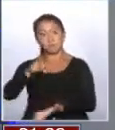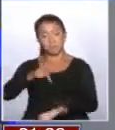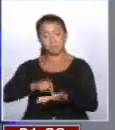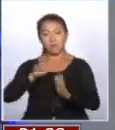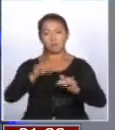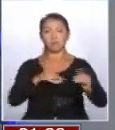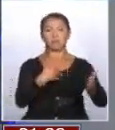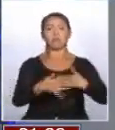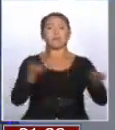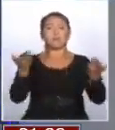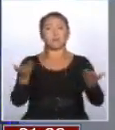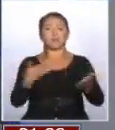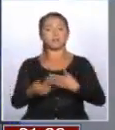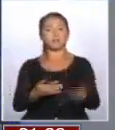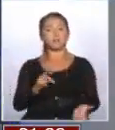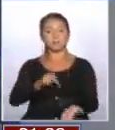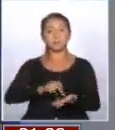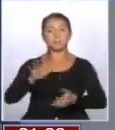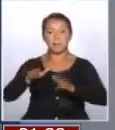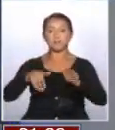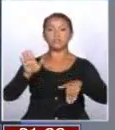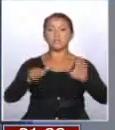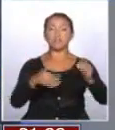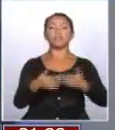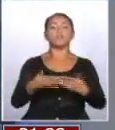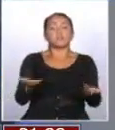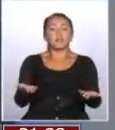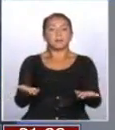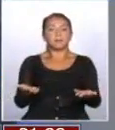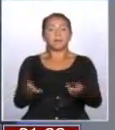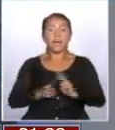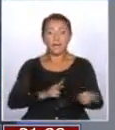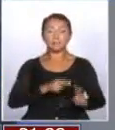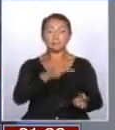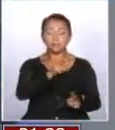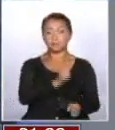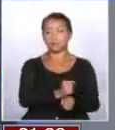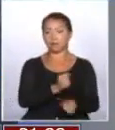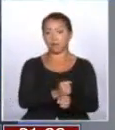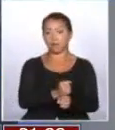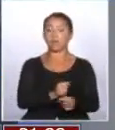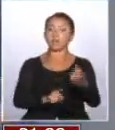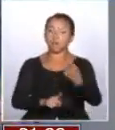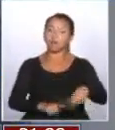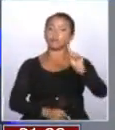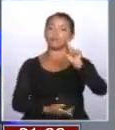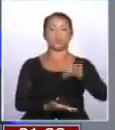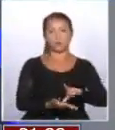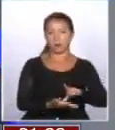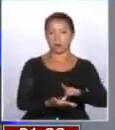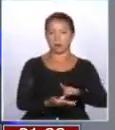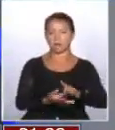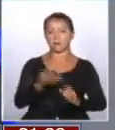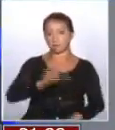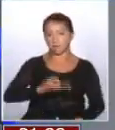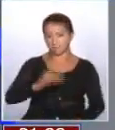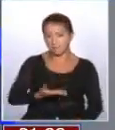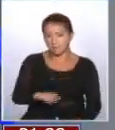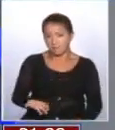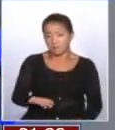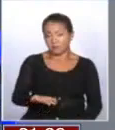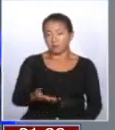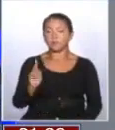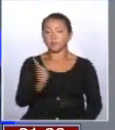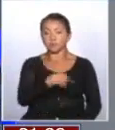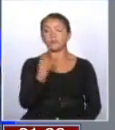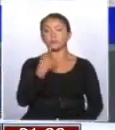¿y dónde están los parlamentarios? La gran mayoría está haciendo su trabajo en otro lugar y efectivamente nosotros